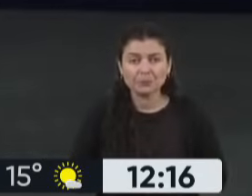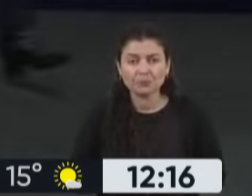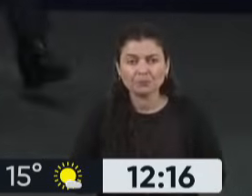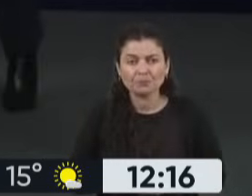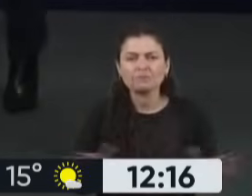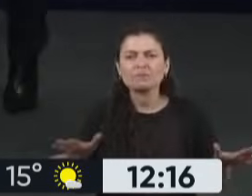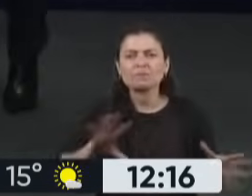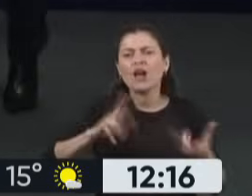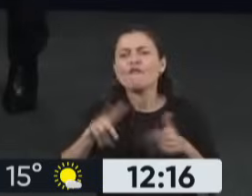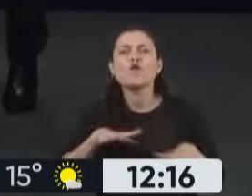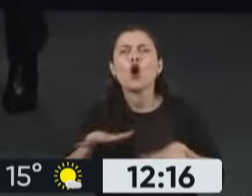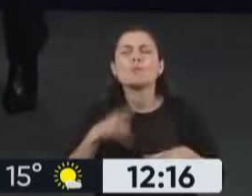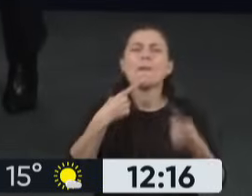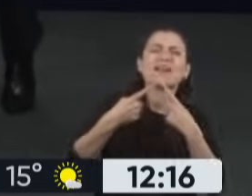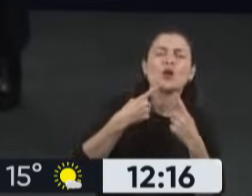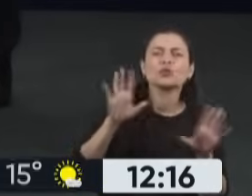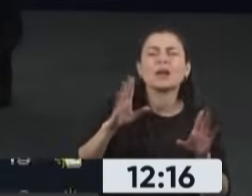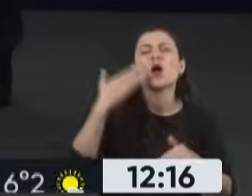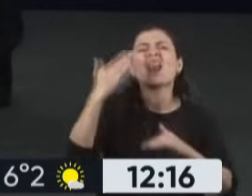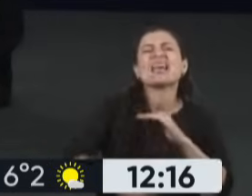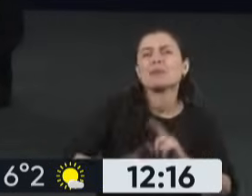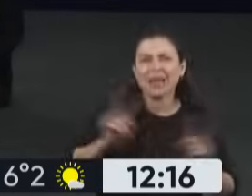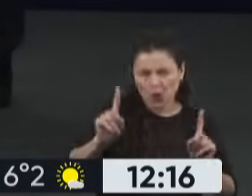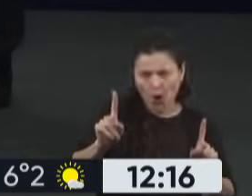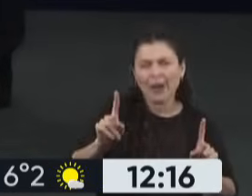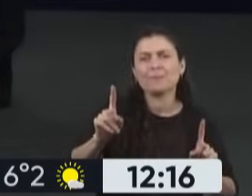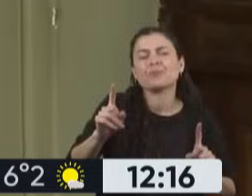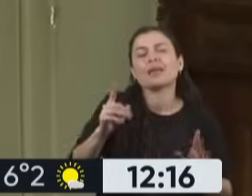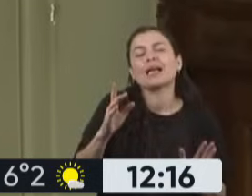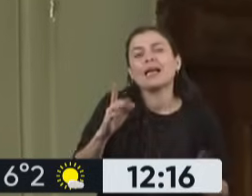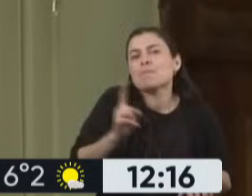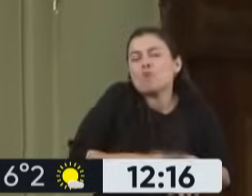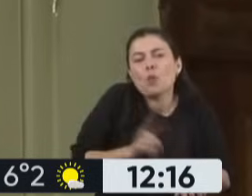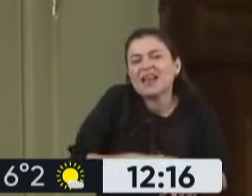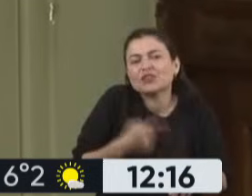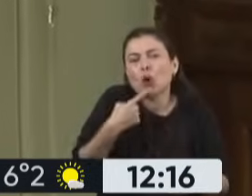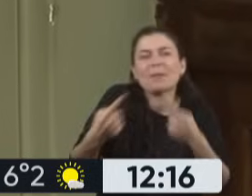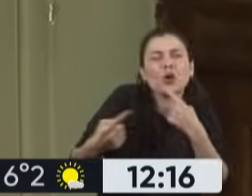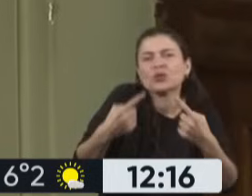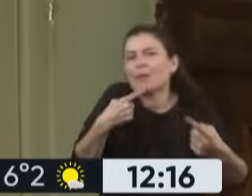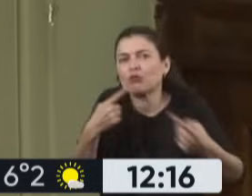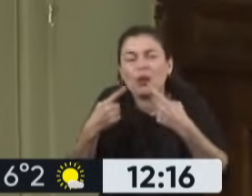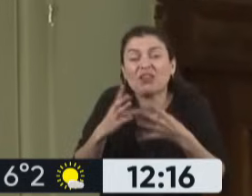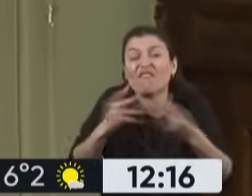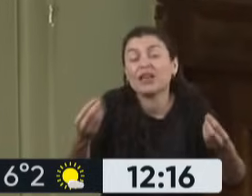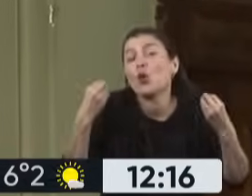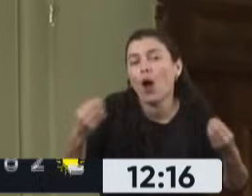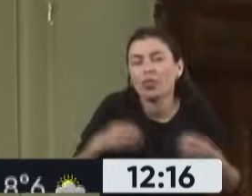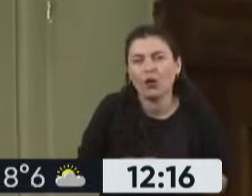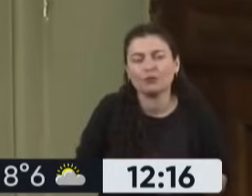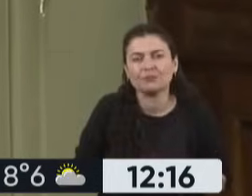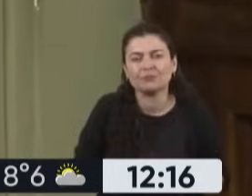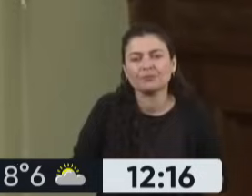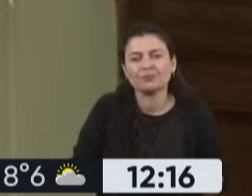La dinámica va a ser la siguiente, no va a haber límite de preguntas, el límite va a ser cuando básicamente